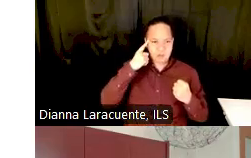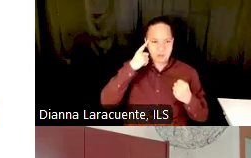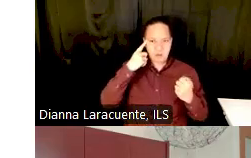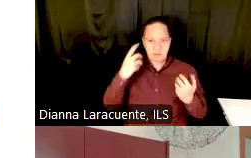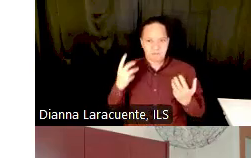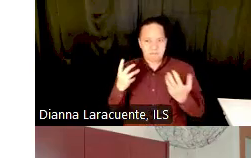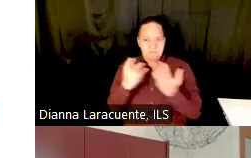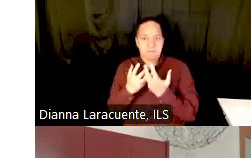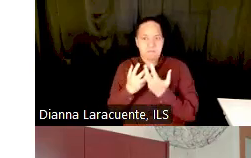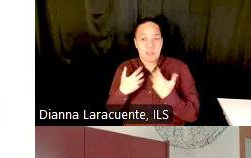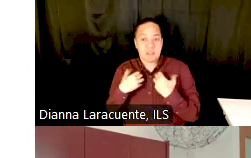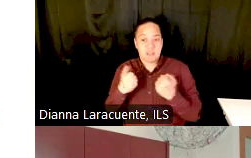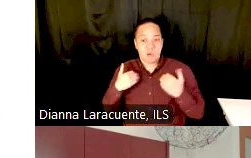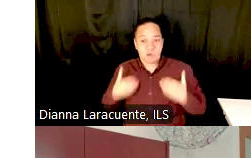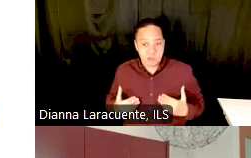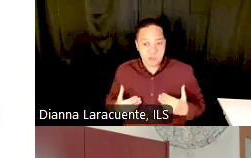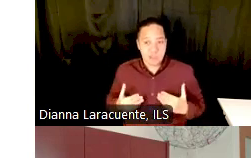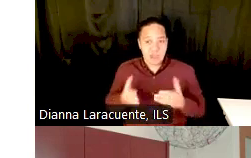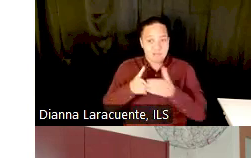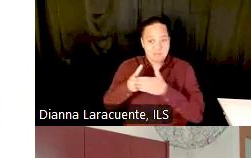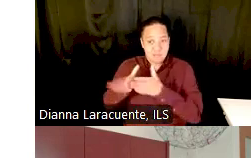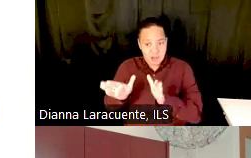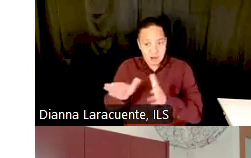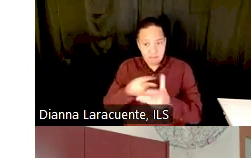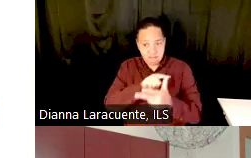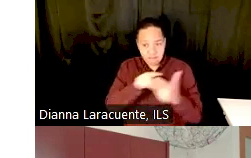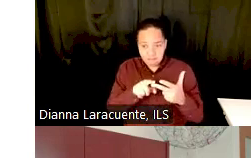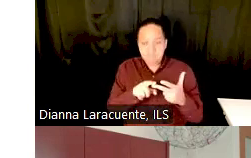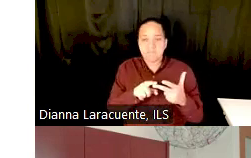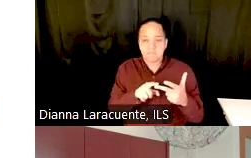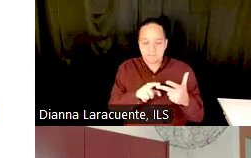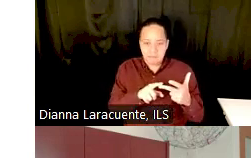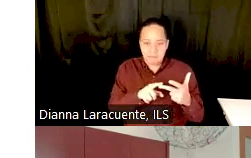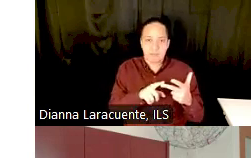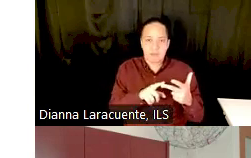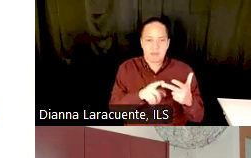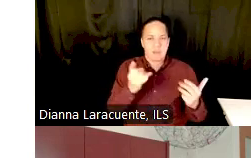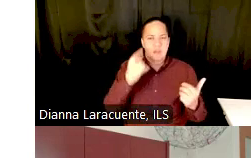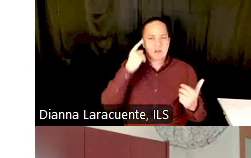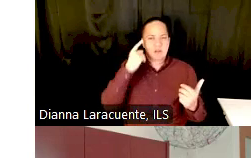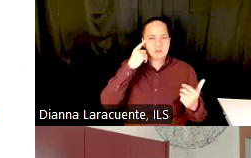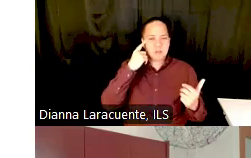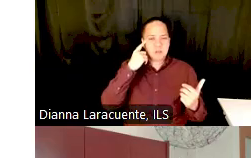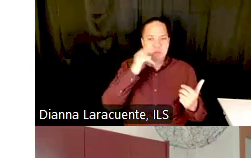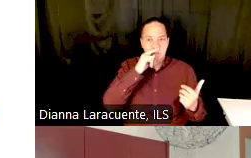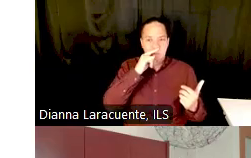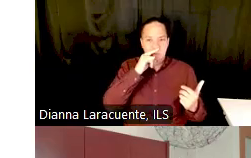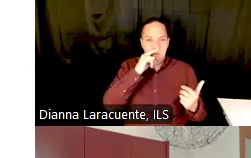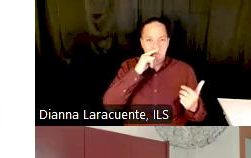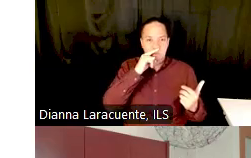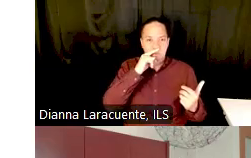física y de la salud general? Y en este momento estoy pensando en niños con